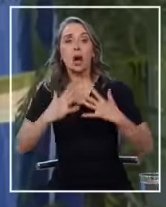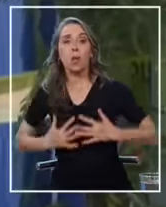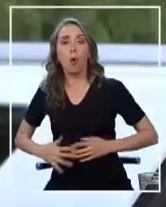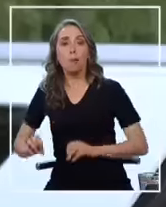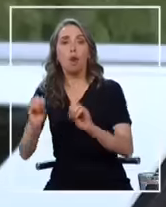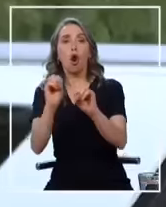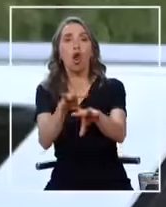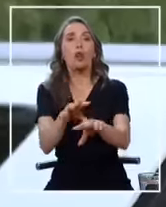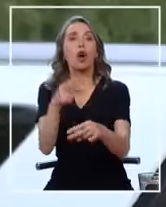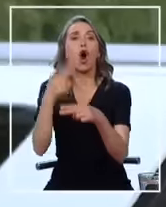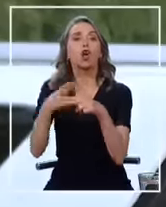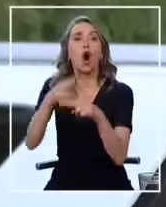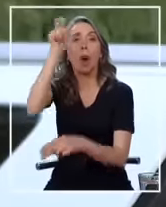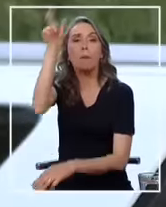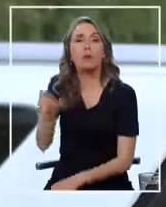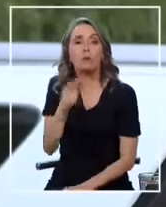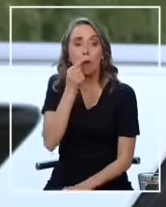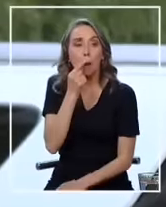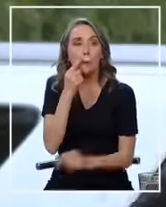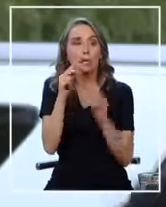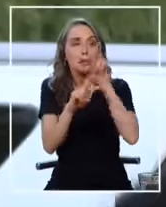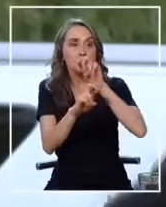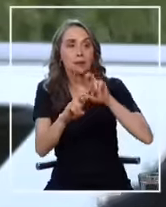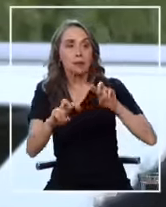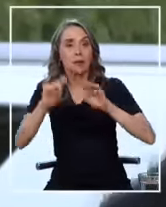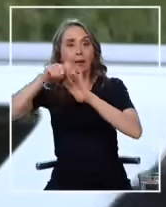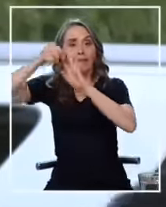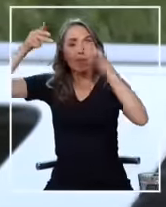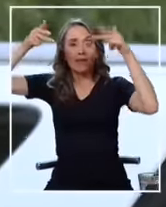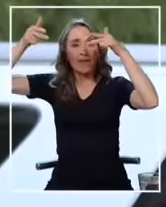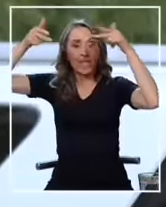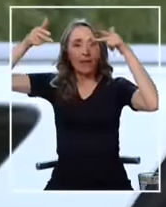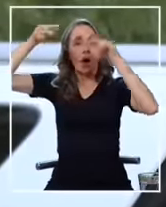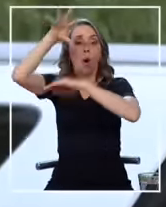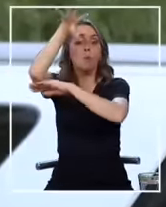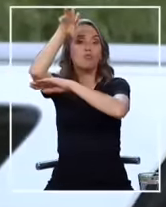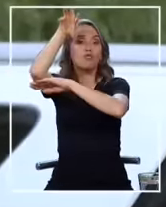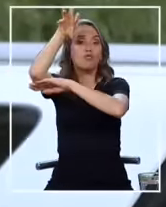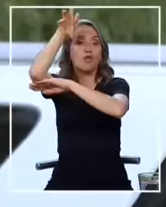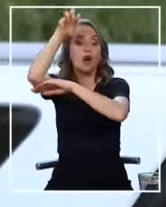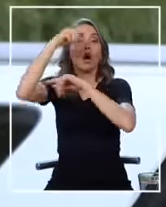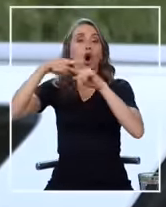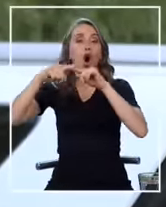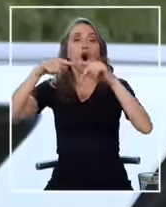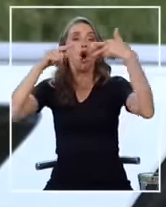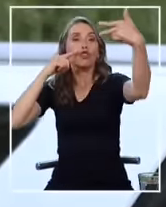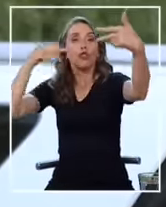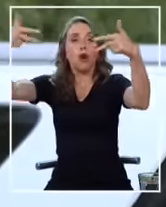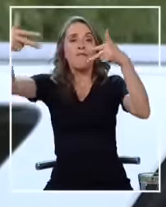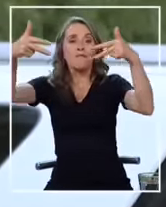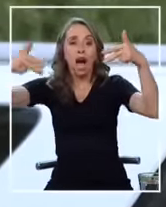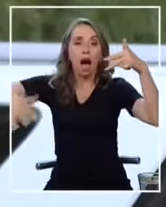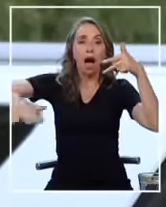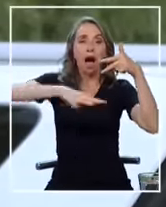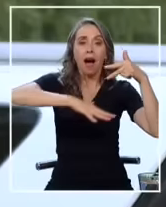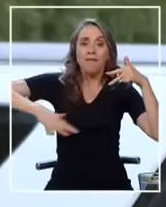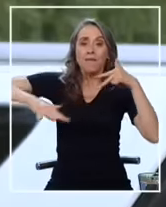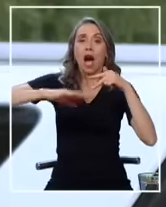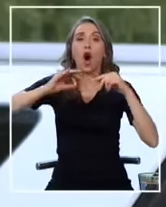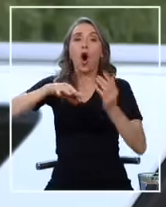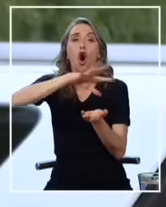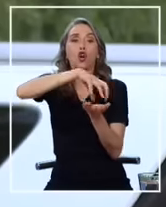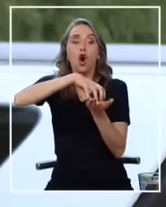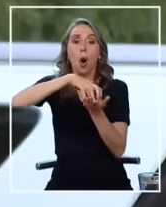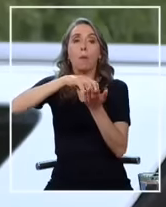al lugar. Las filmaciones que son objeto de análisis, lo cierto es que se analizan esas filmaciones y también otras del sector, del barrio, de la comuna